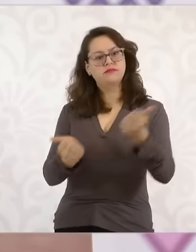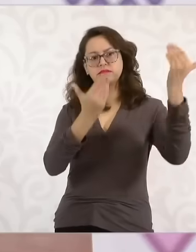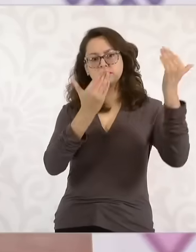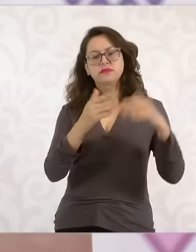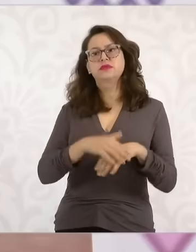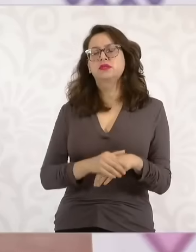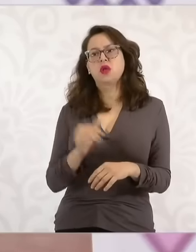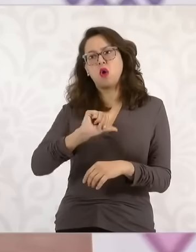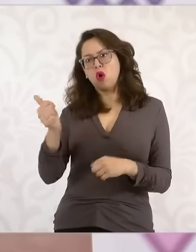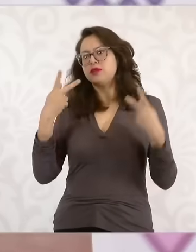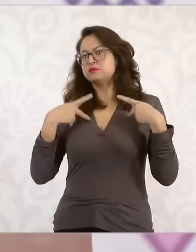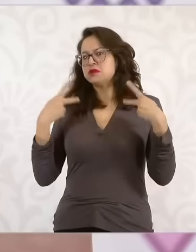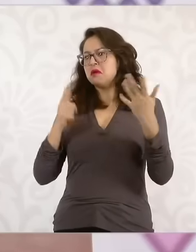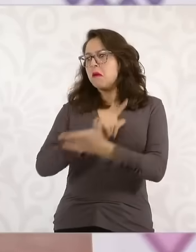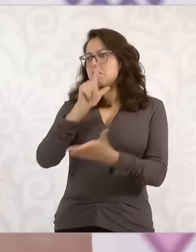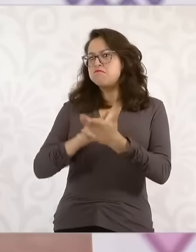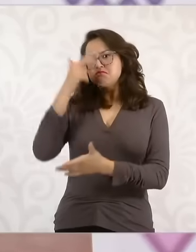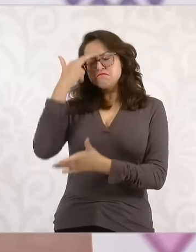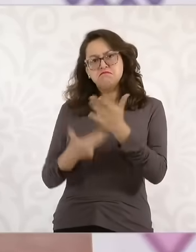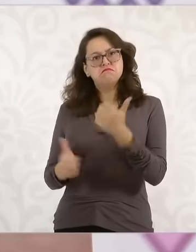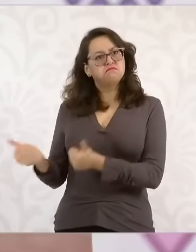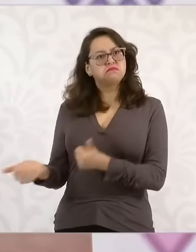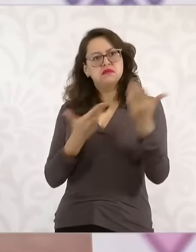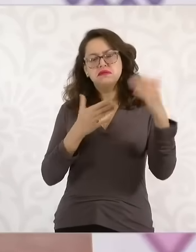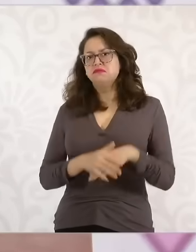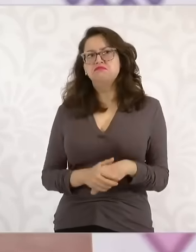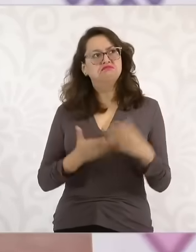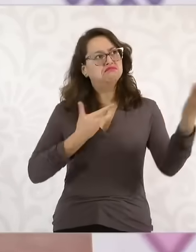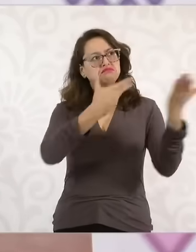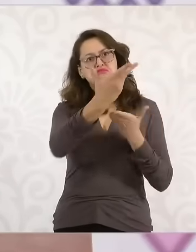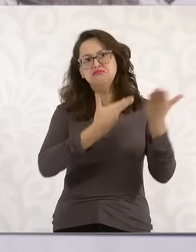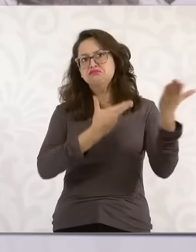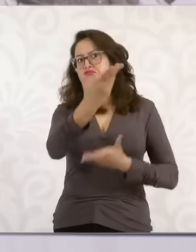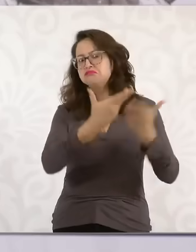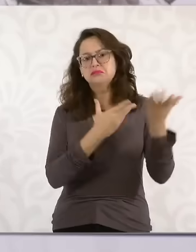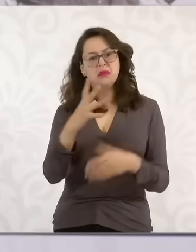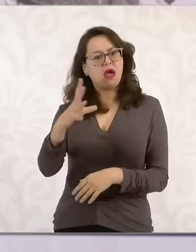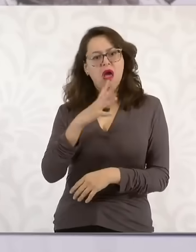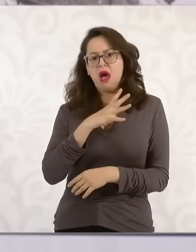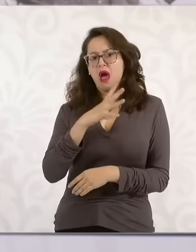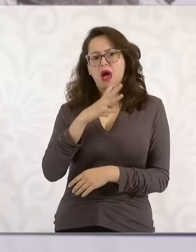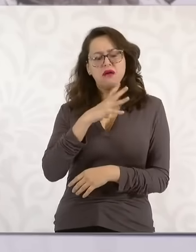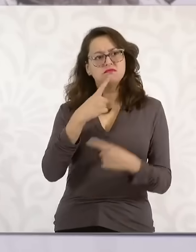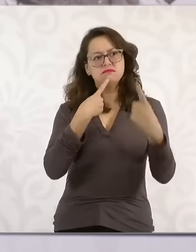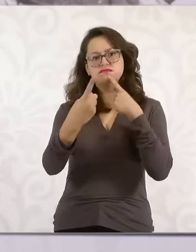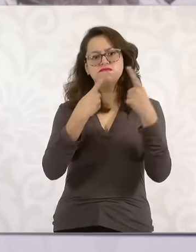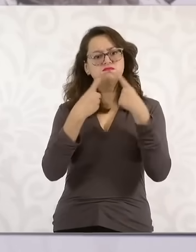personas. Entonces hay colaboración, hay cooperación y siempre pues con el principio del